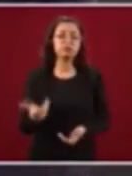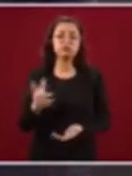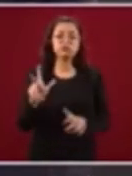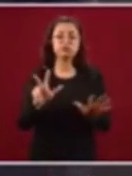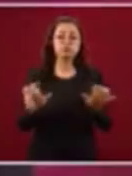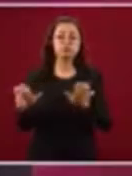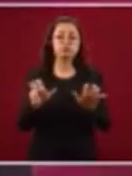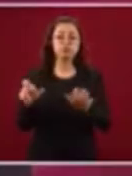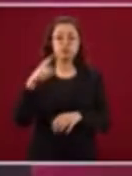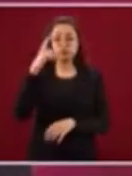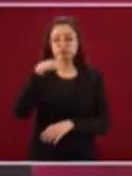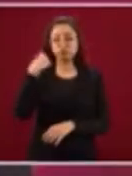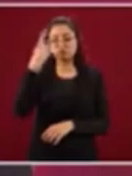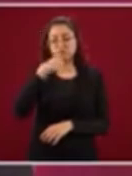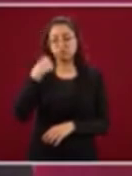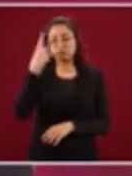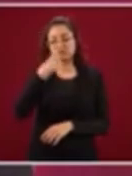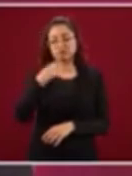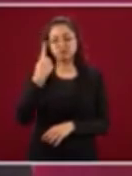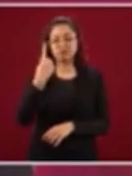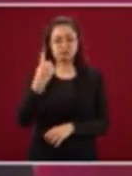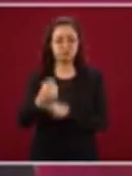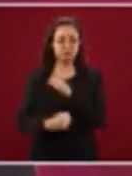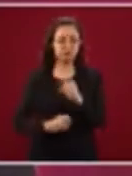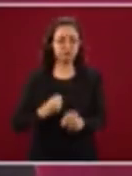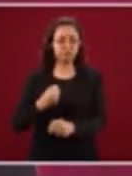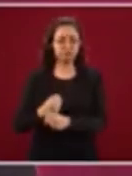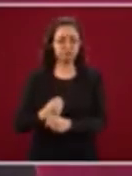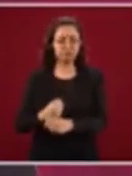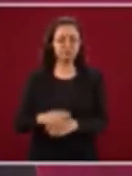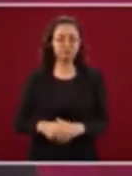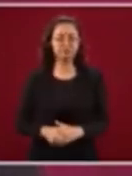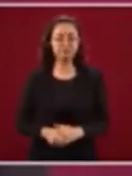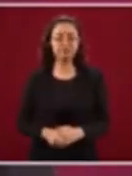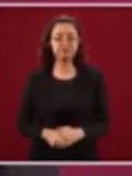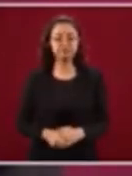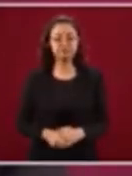800 horas al año,